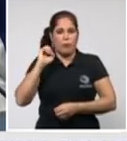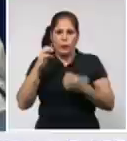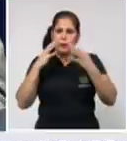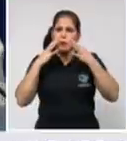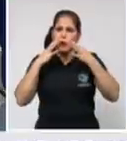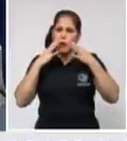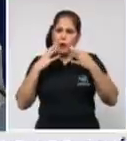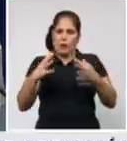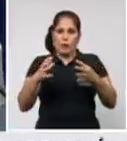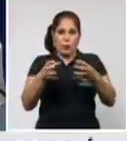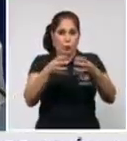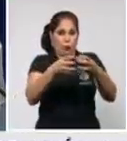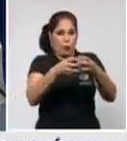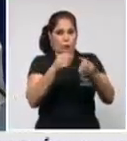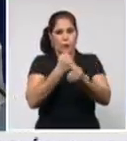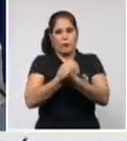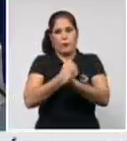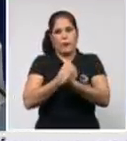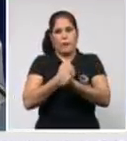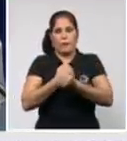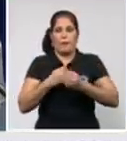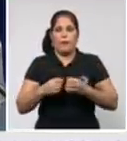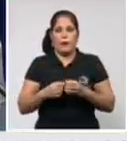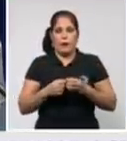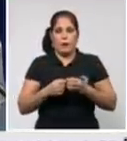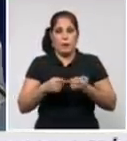este grupo de riesgo. De esos